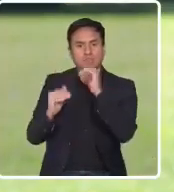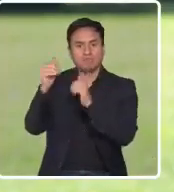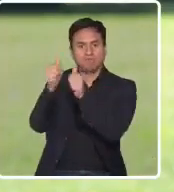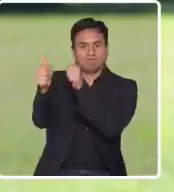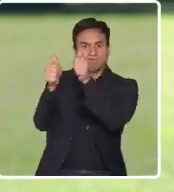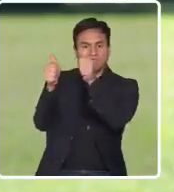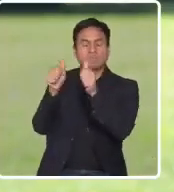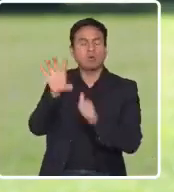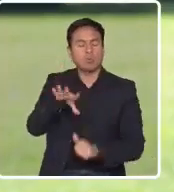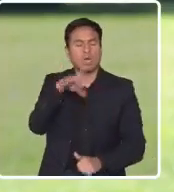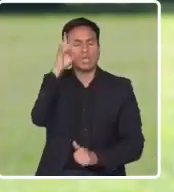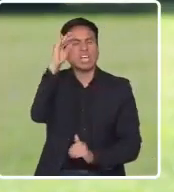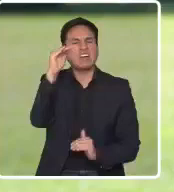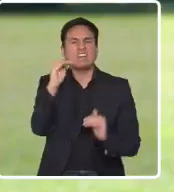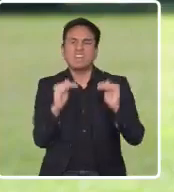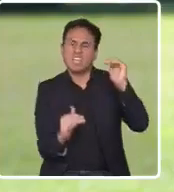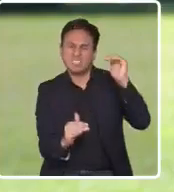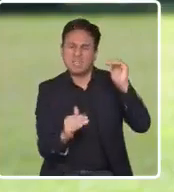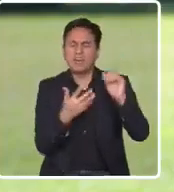que había una brecha